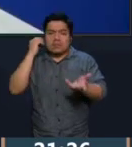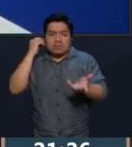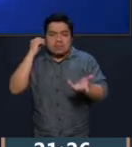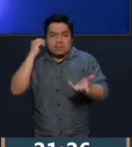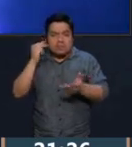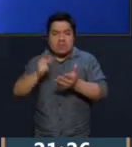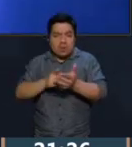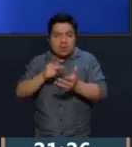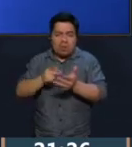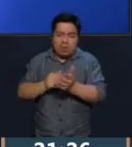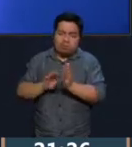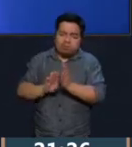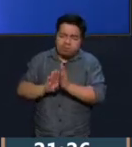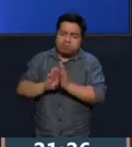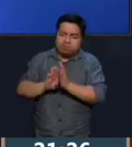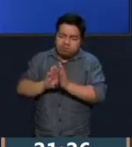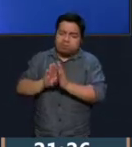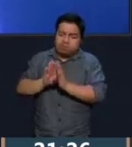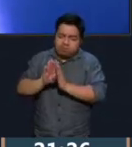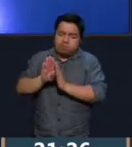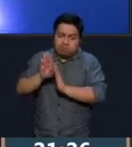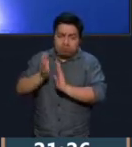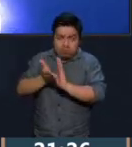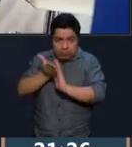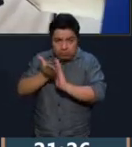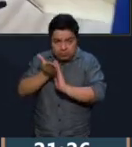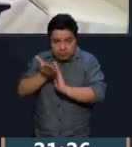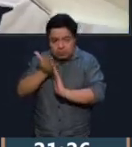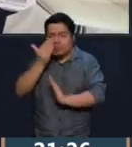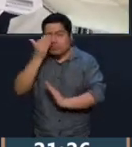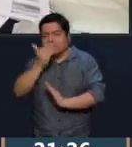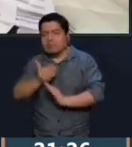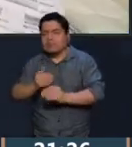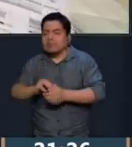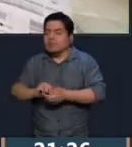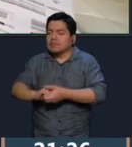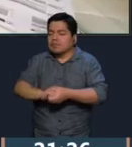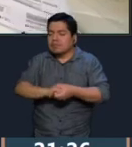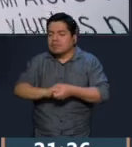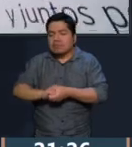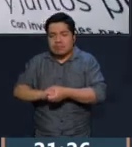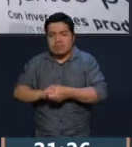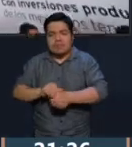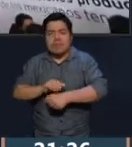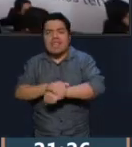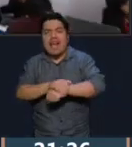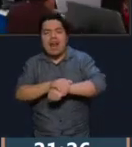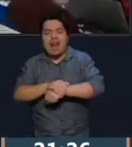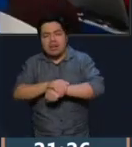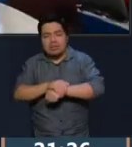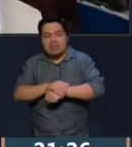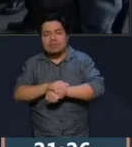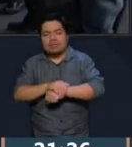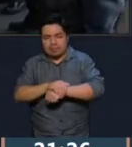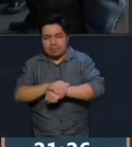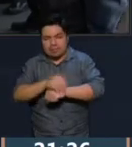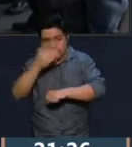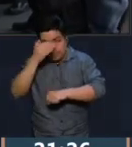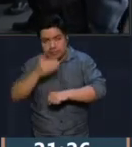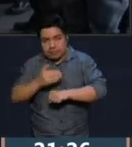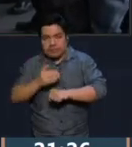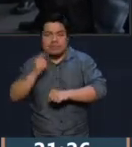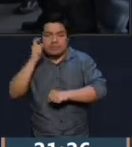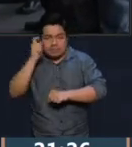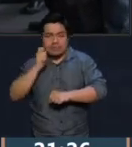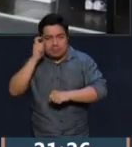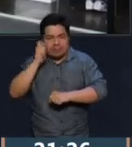construyendo, avanzando por el sendero de la solidaridad en materia de